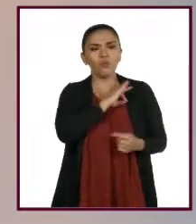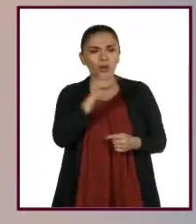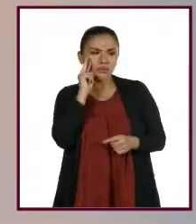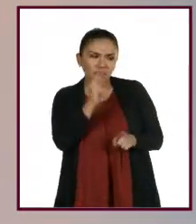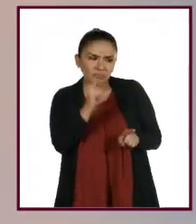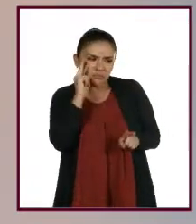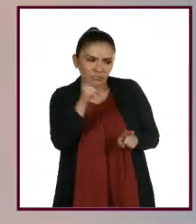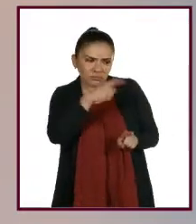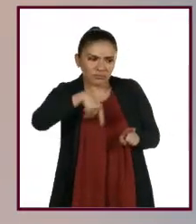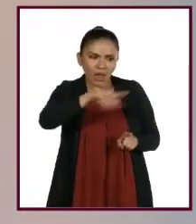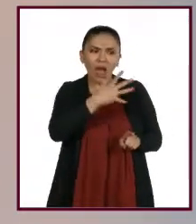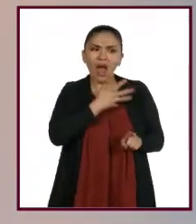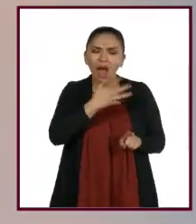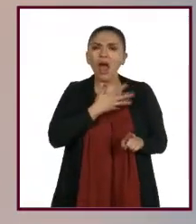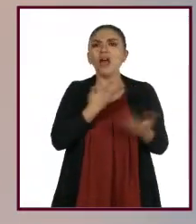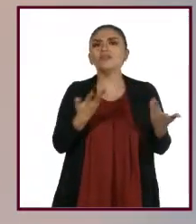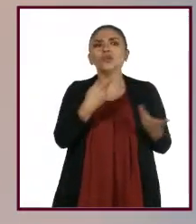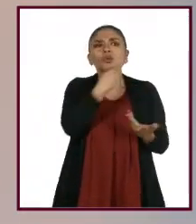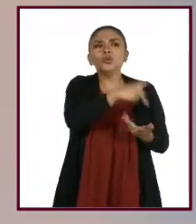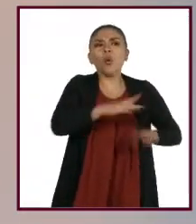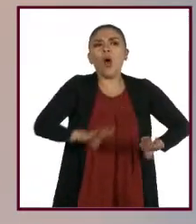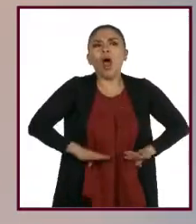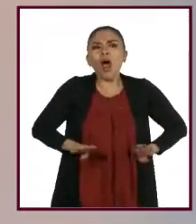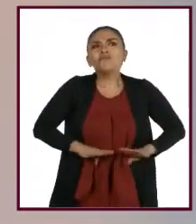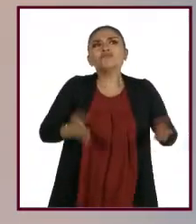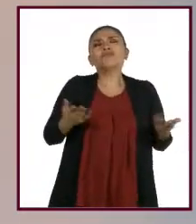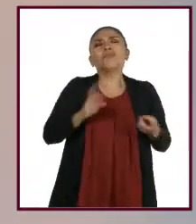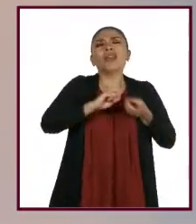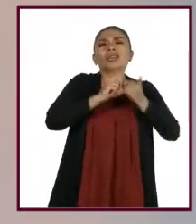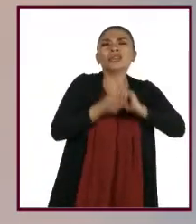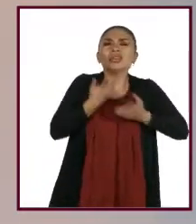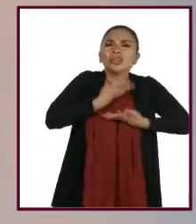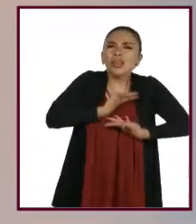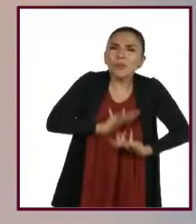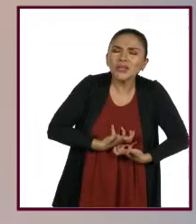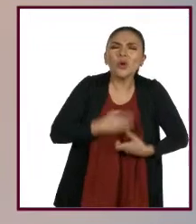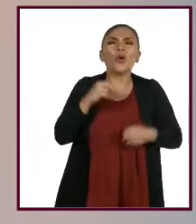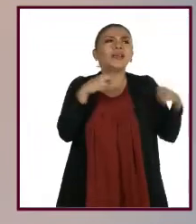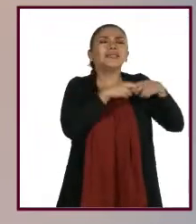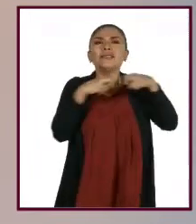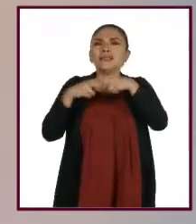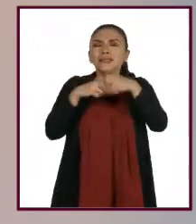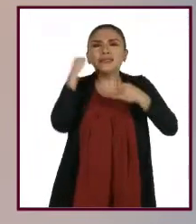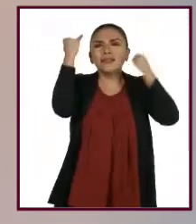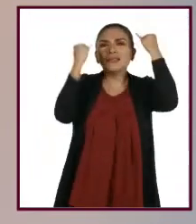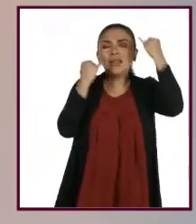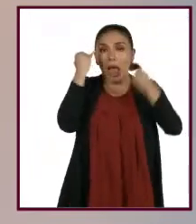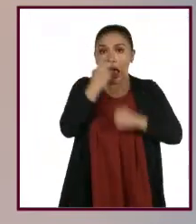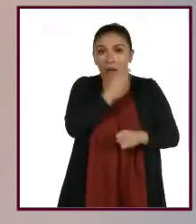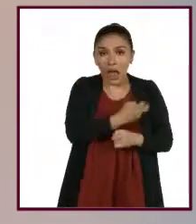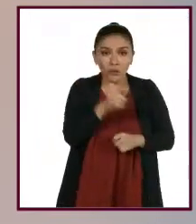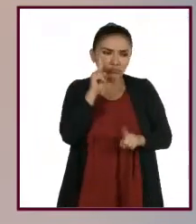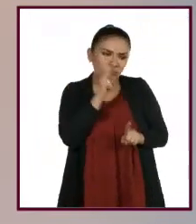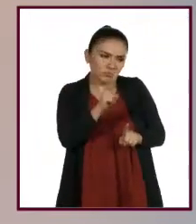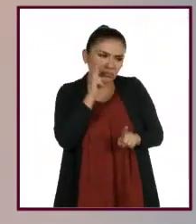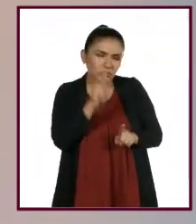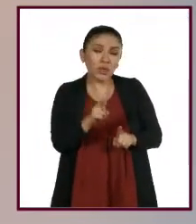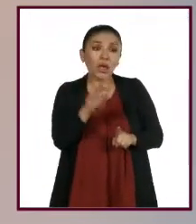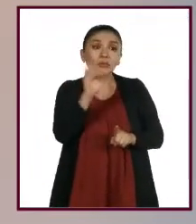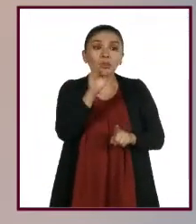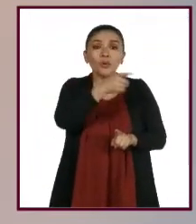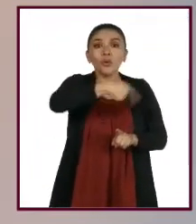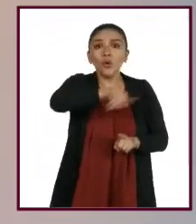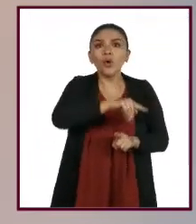presentando situaciones relacionadas con depresión, con ansiedad, y que tal vez el